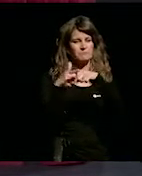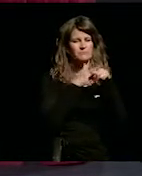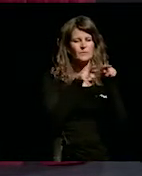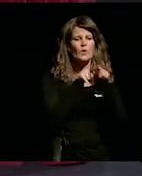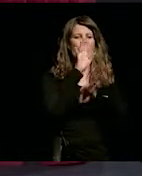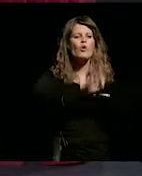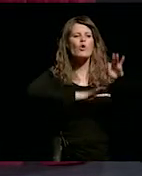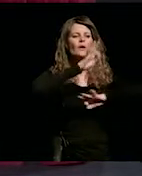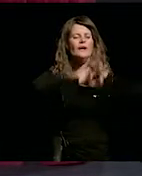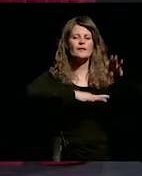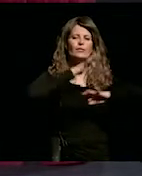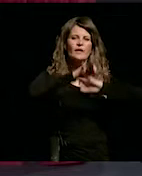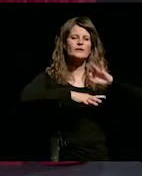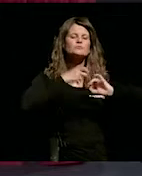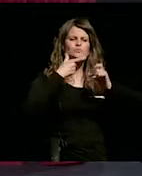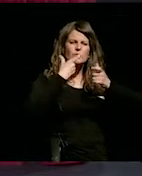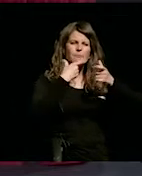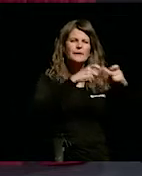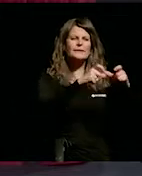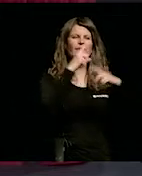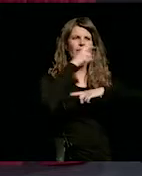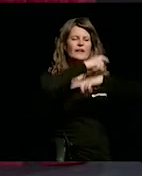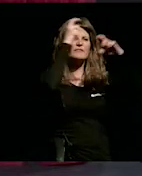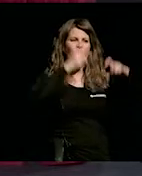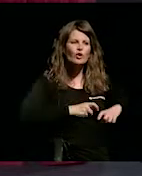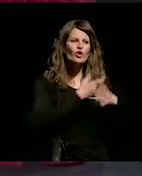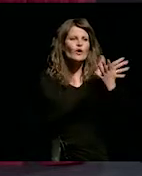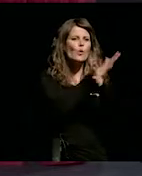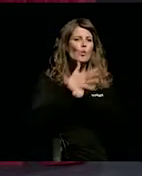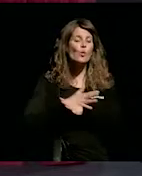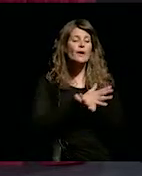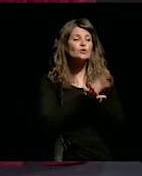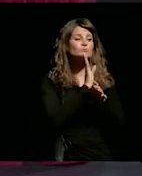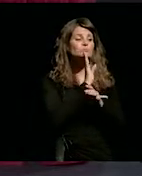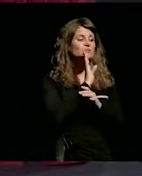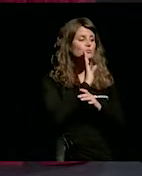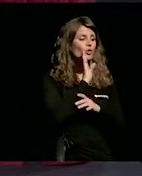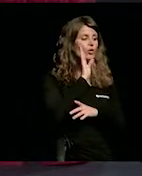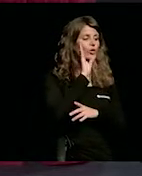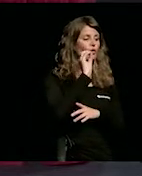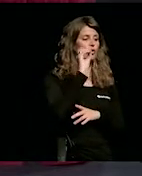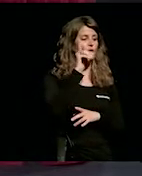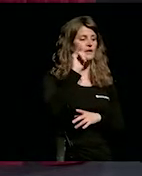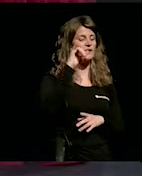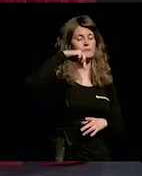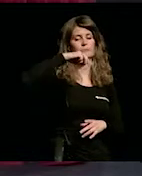organizar parte de las celebraciones de los Juegos Olímpicos de ese año en Reino